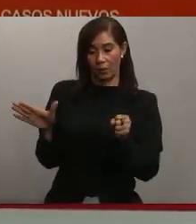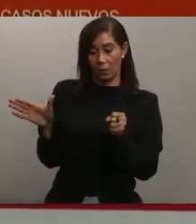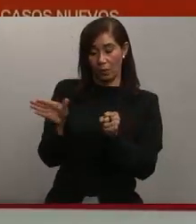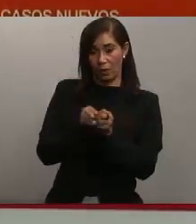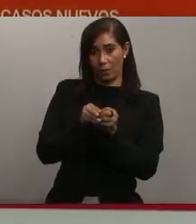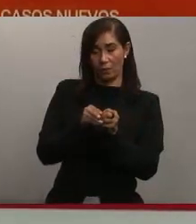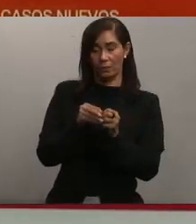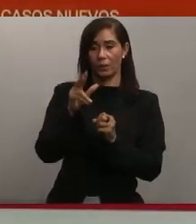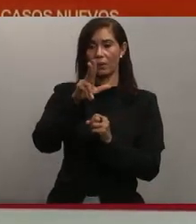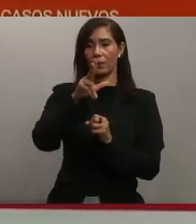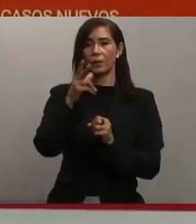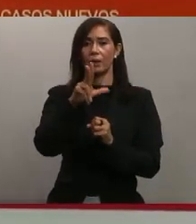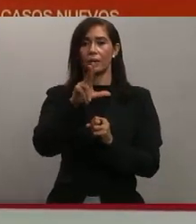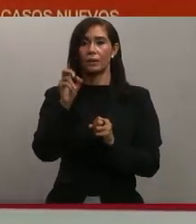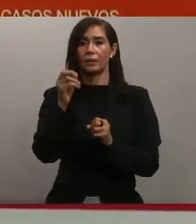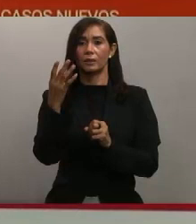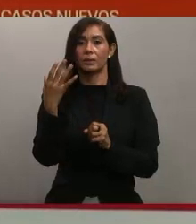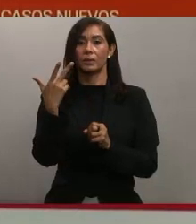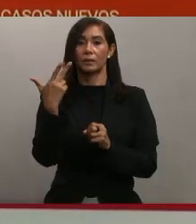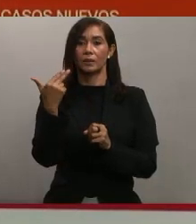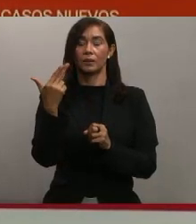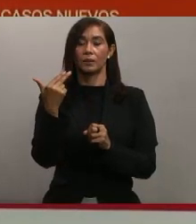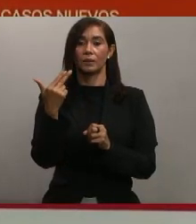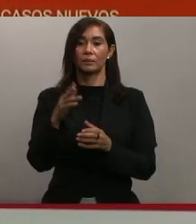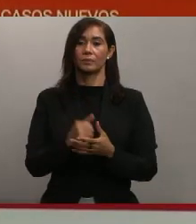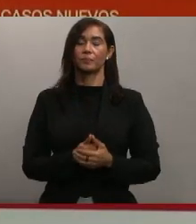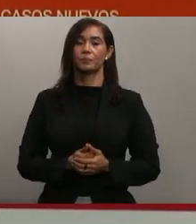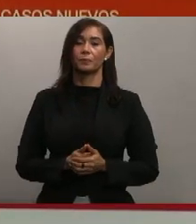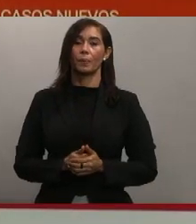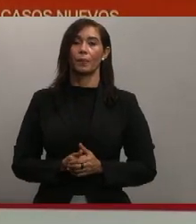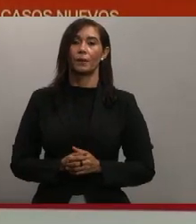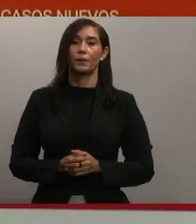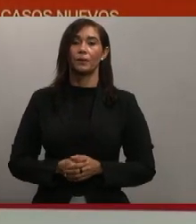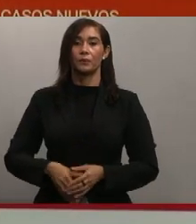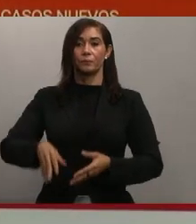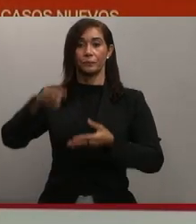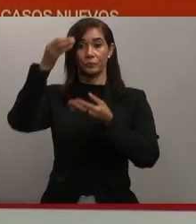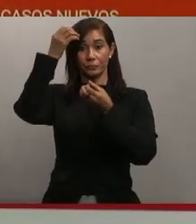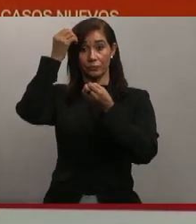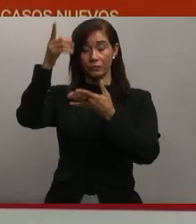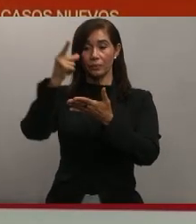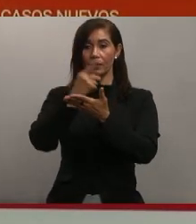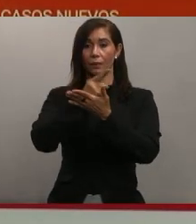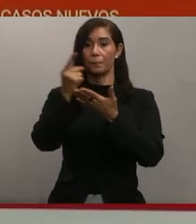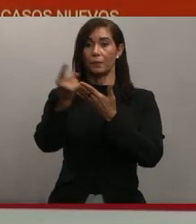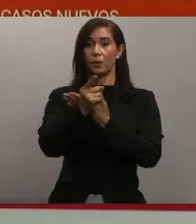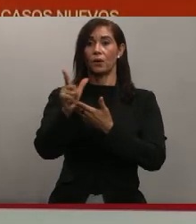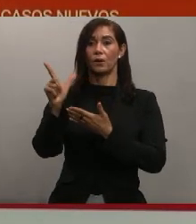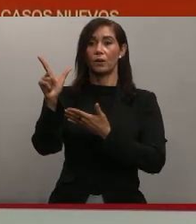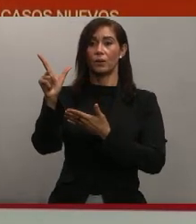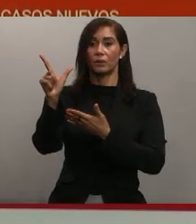de 313. Informamos que a partir del próximo lunes